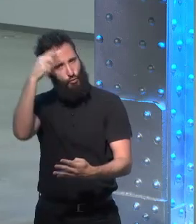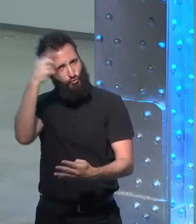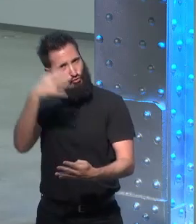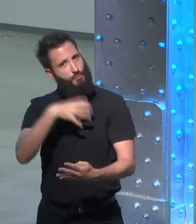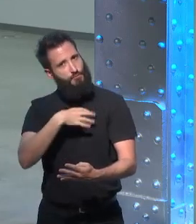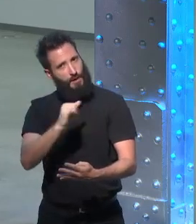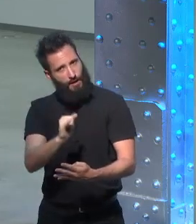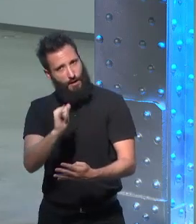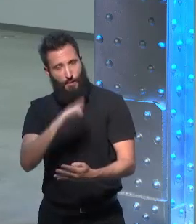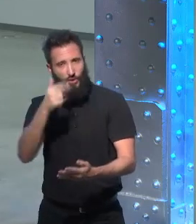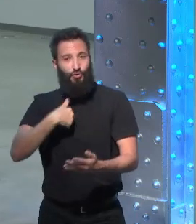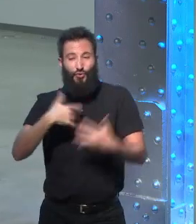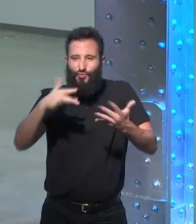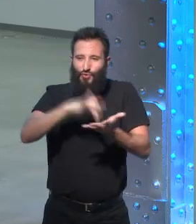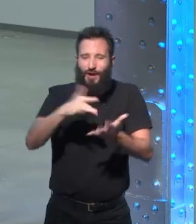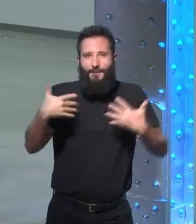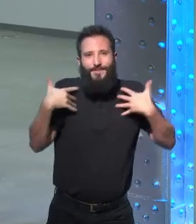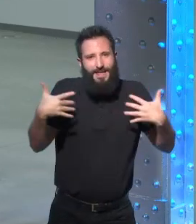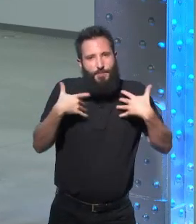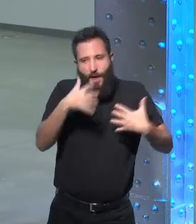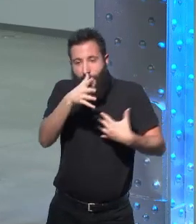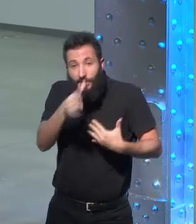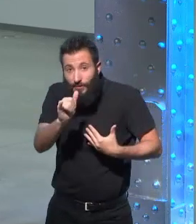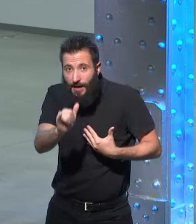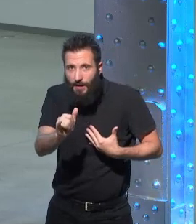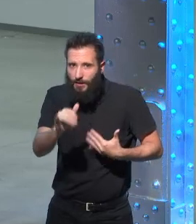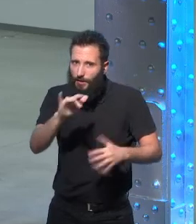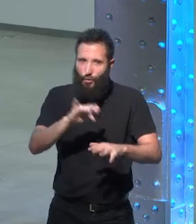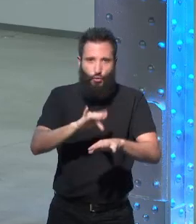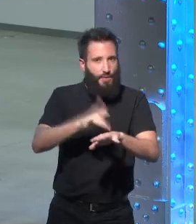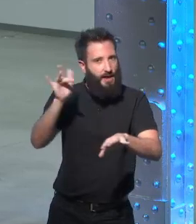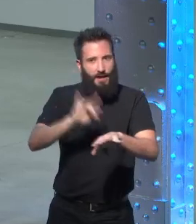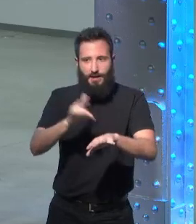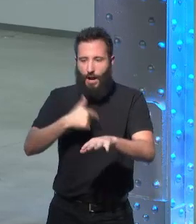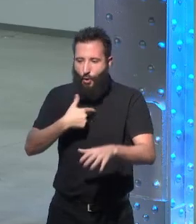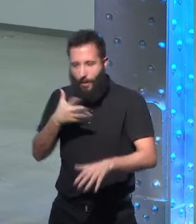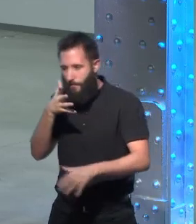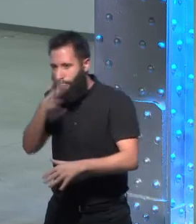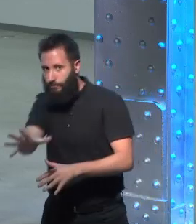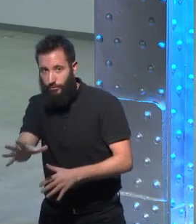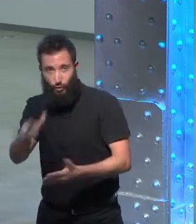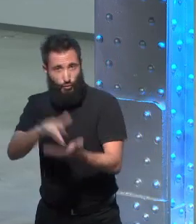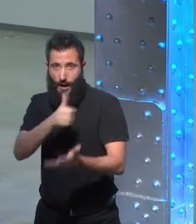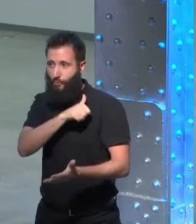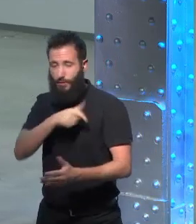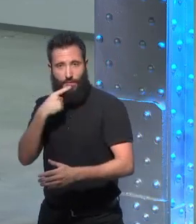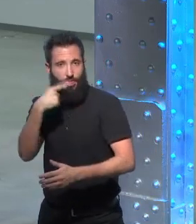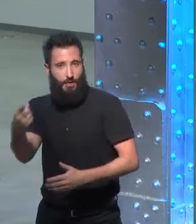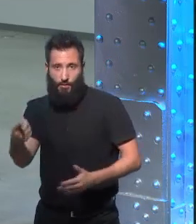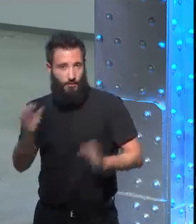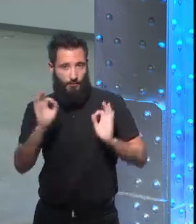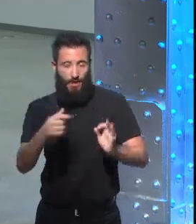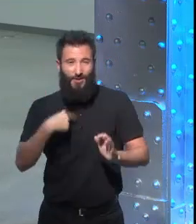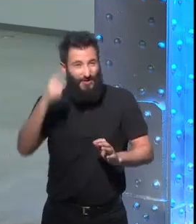yo soy una víctima de un delito en el uso digital, pues presento esa denuncia, ¿no? Se lo digo a las autoridades. Pues no sé